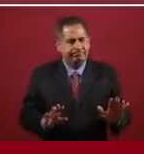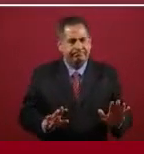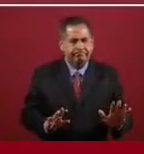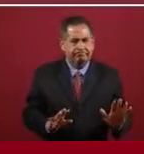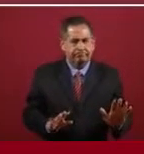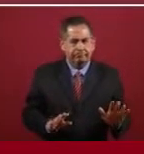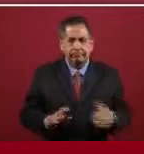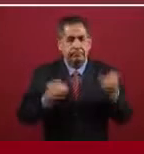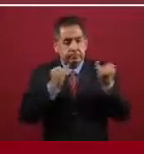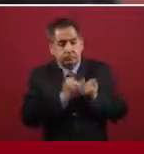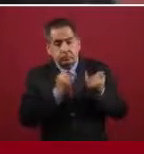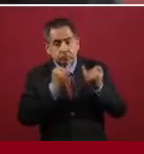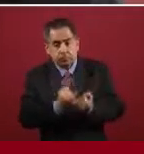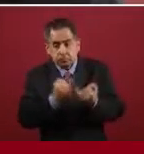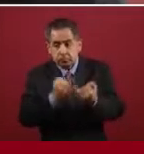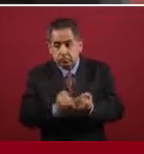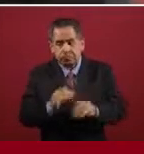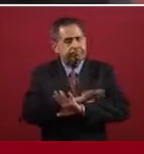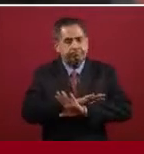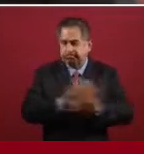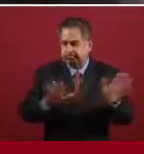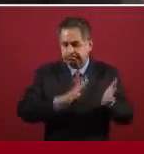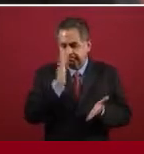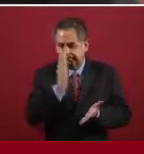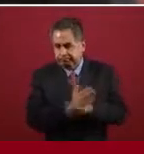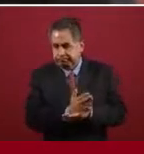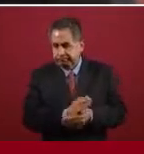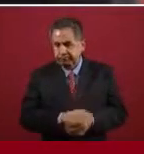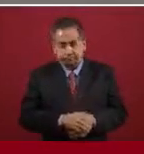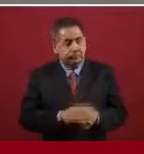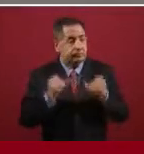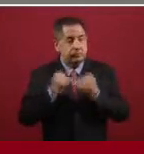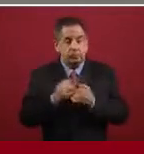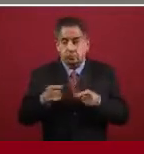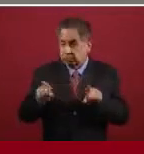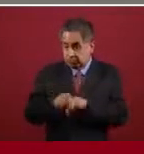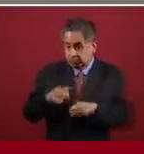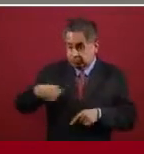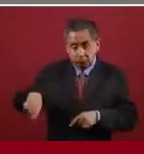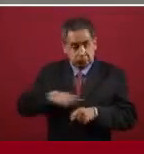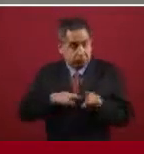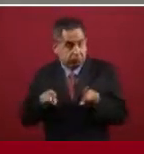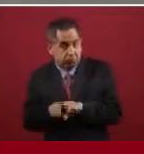Y ya no queremos seguir con lo mismo. No es más de lo mismo.